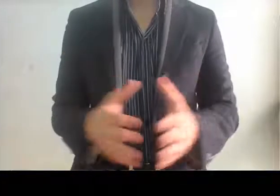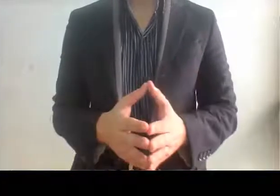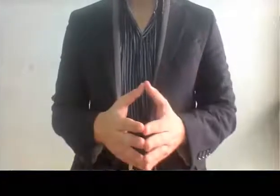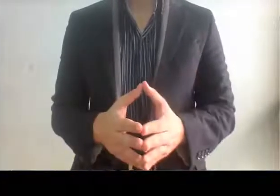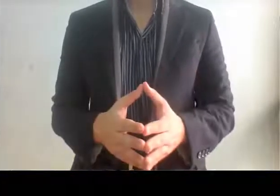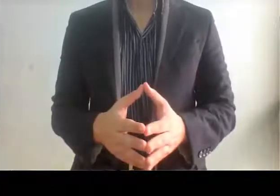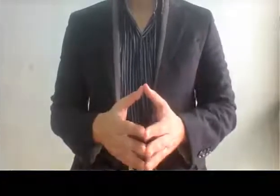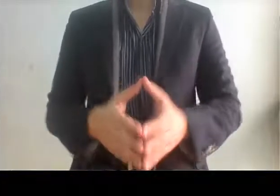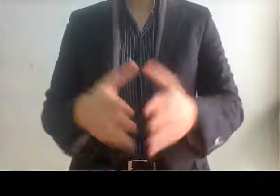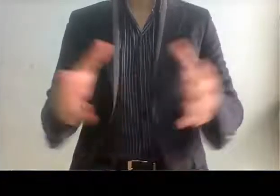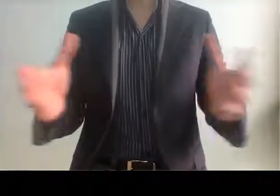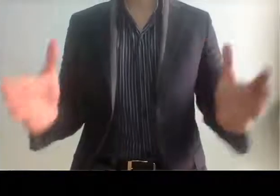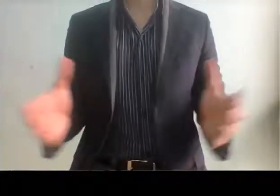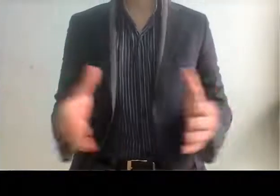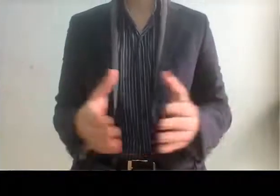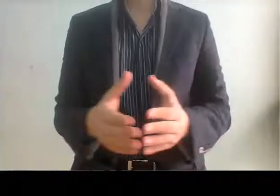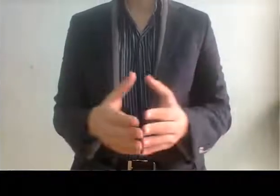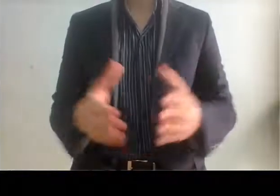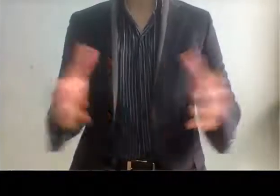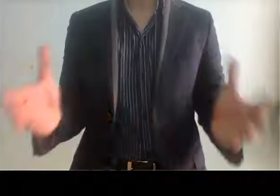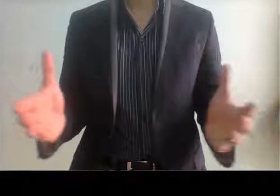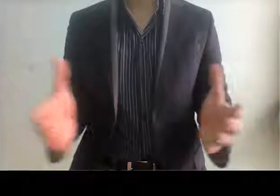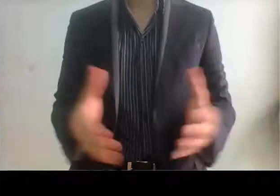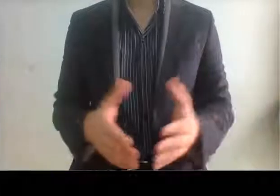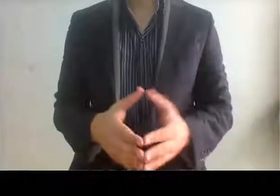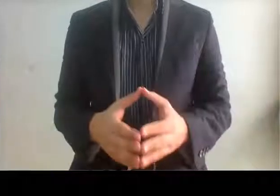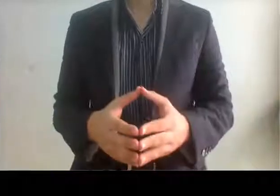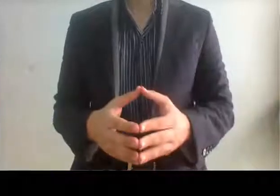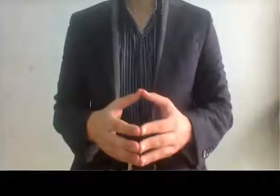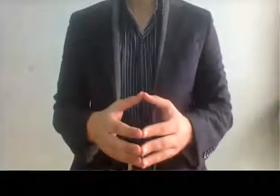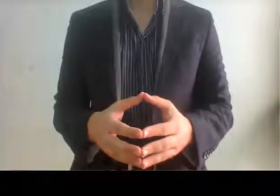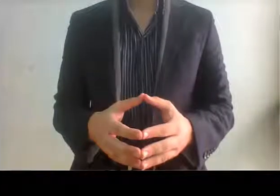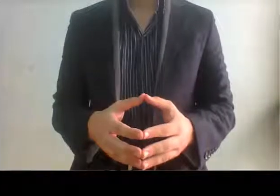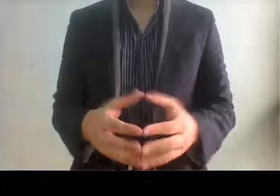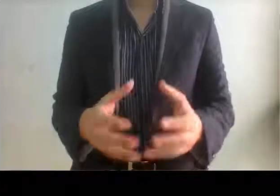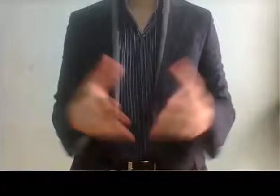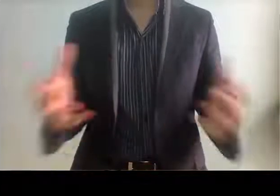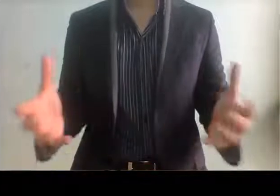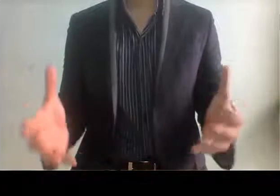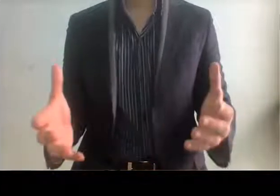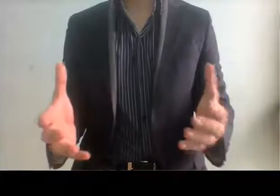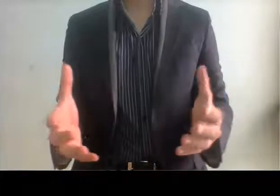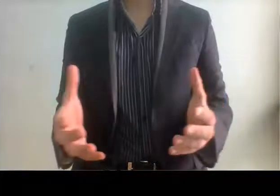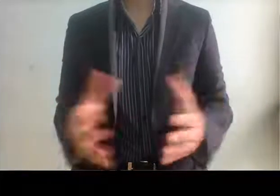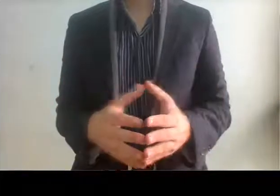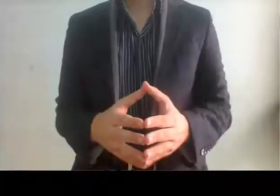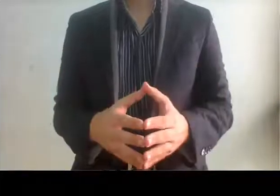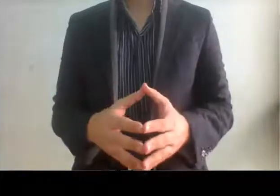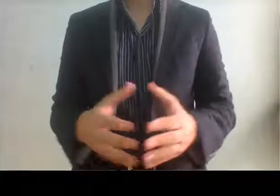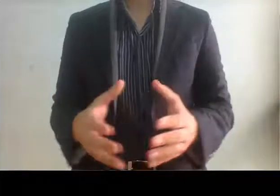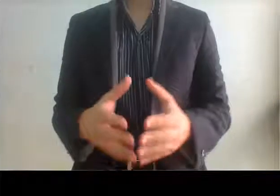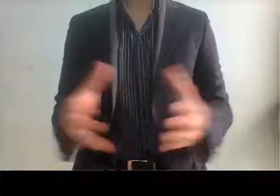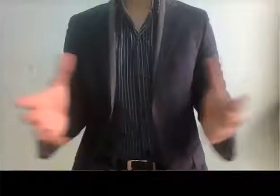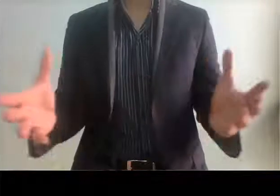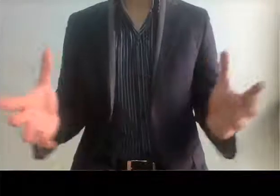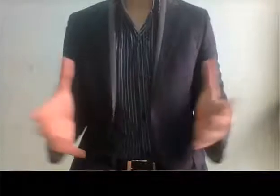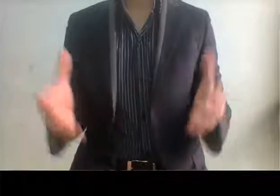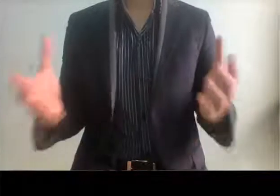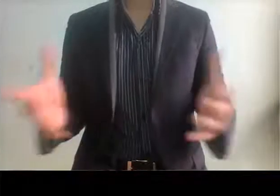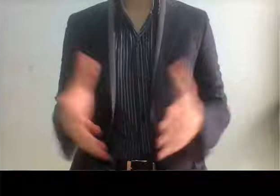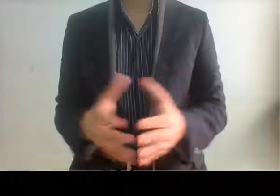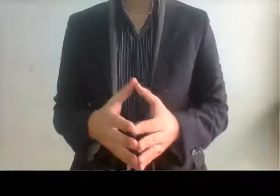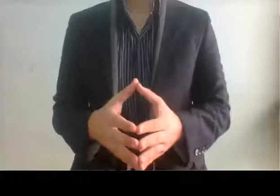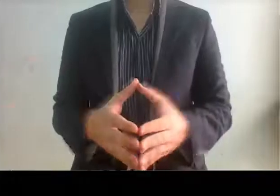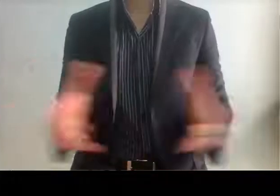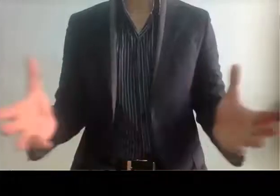capacidad en varias áreas. Yo conozco a personas que son eminencias en el área de programación, que son muy buenas en esa área. Incluso que pues empresas